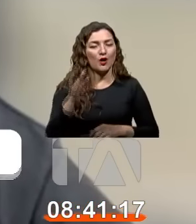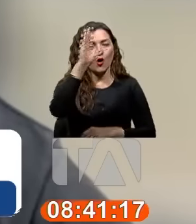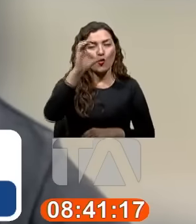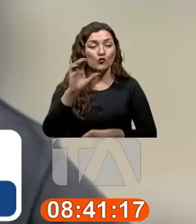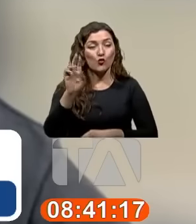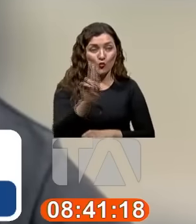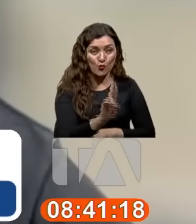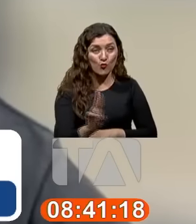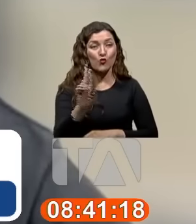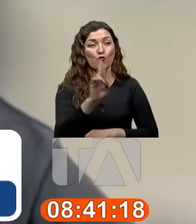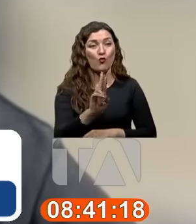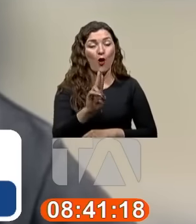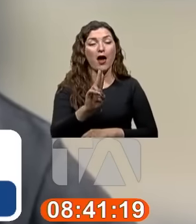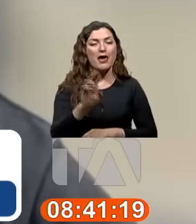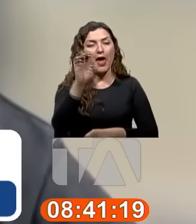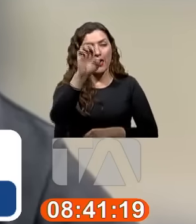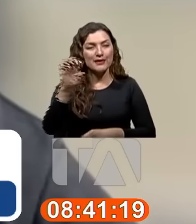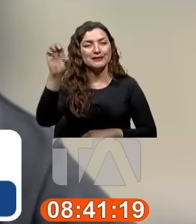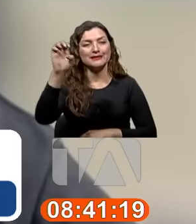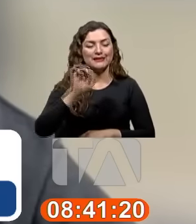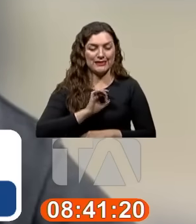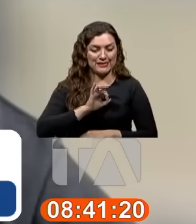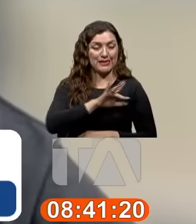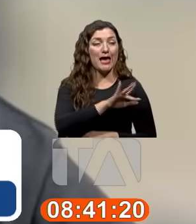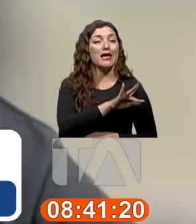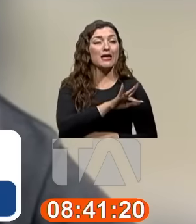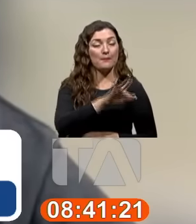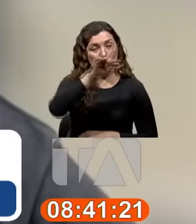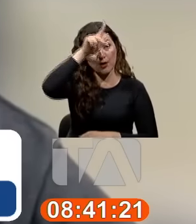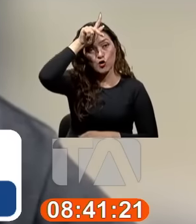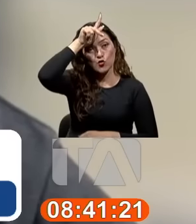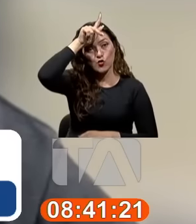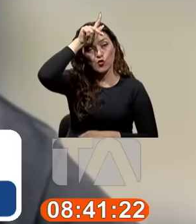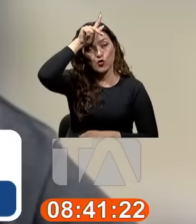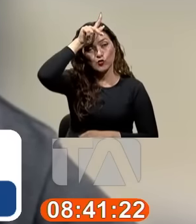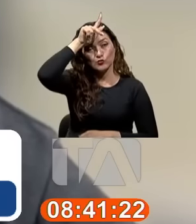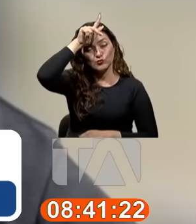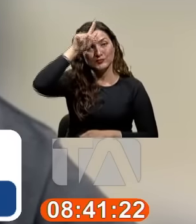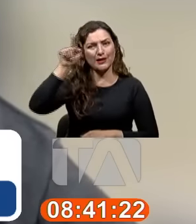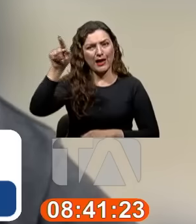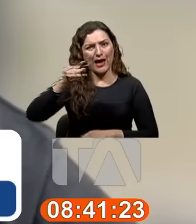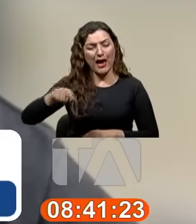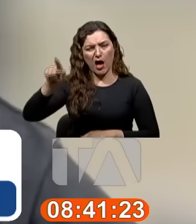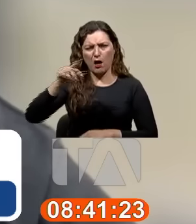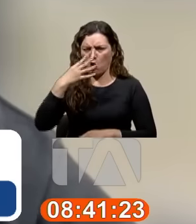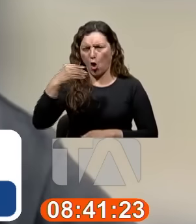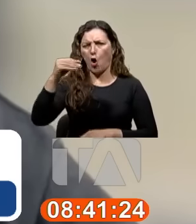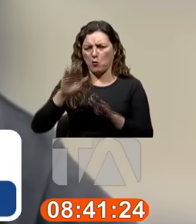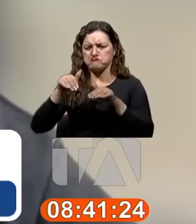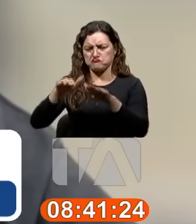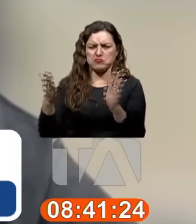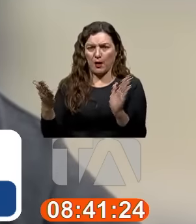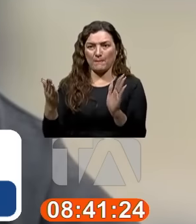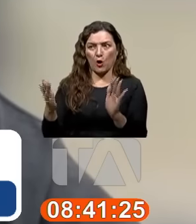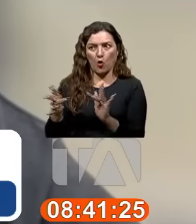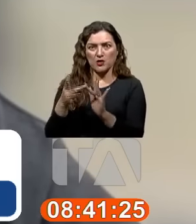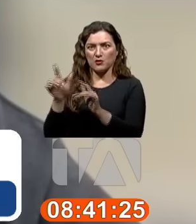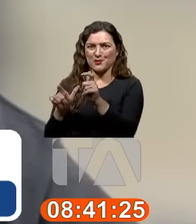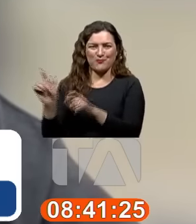Uruguay, Punta del Este, en Chile, en Perú, pero este nivel de interacción tan cercano que prácticamente